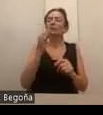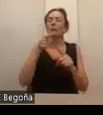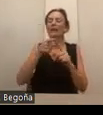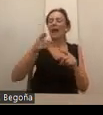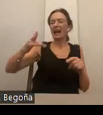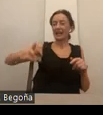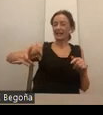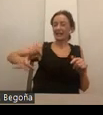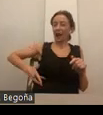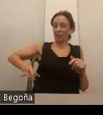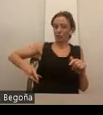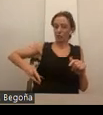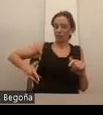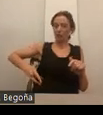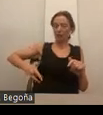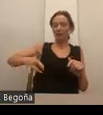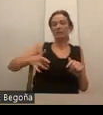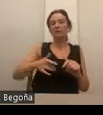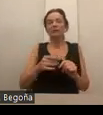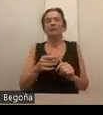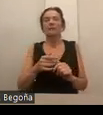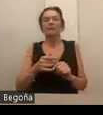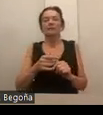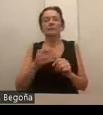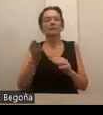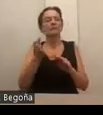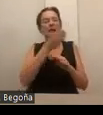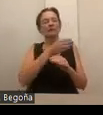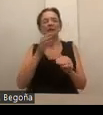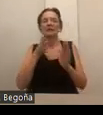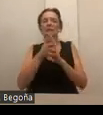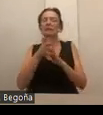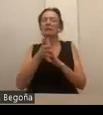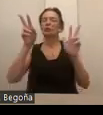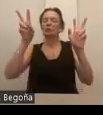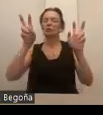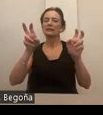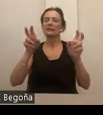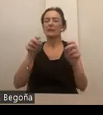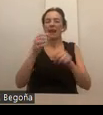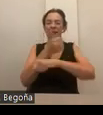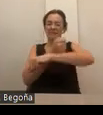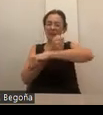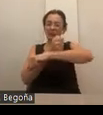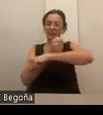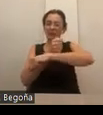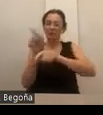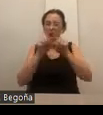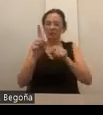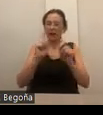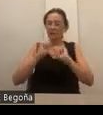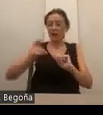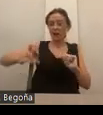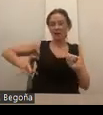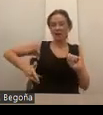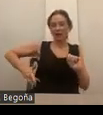y pensad que todas las complicaciones que comentábamos, todas las complicaciones derivadas de la diabetes tipo 2, o sea, cuando hay una resistencia a